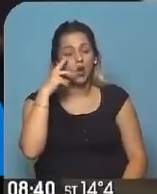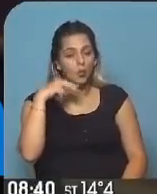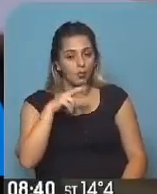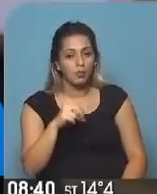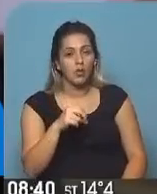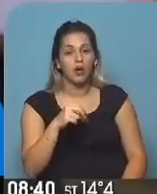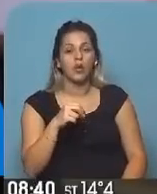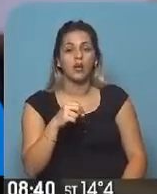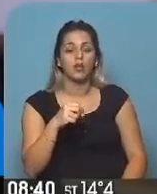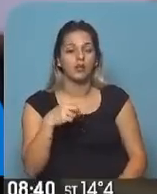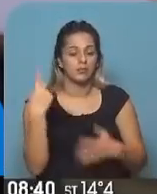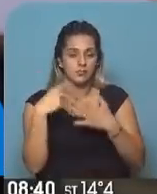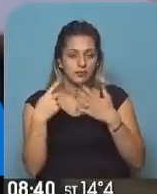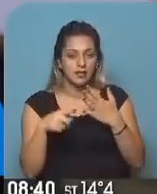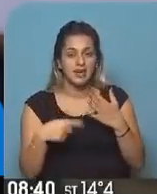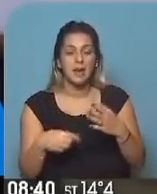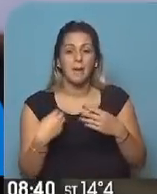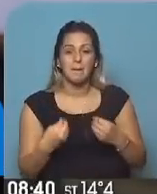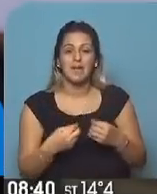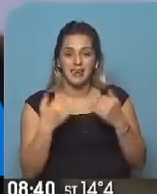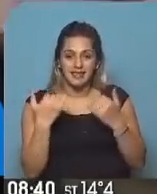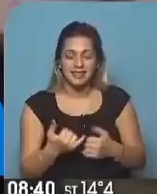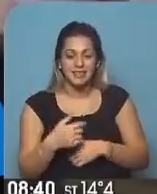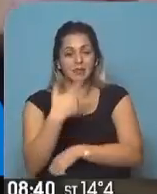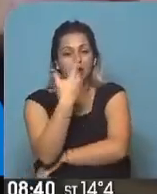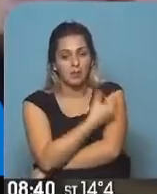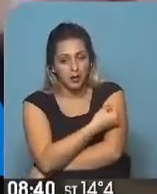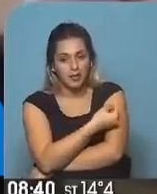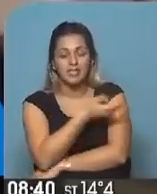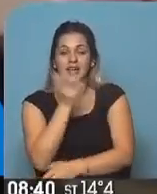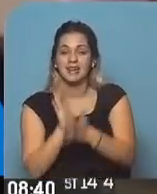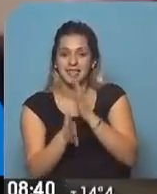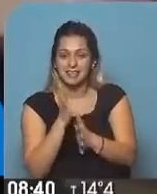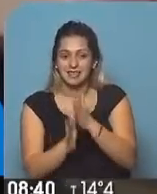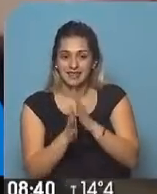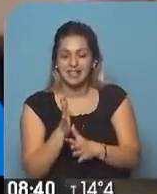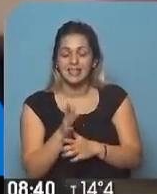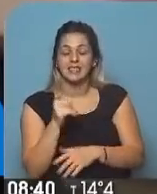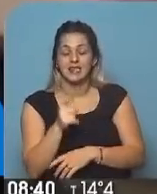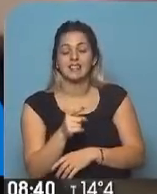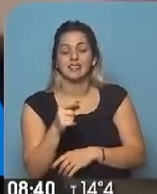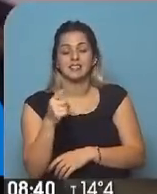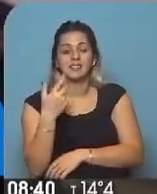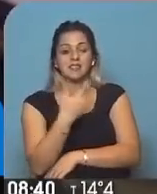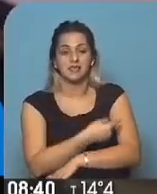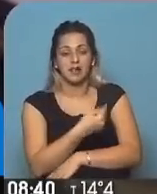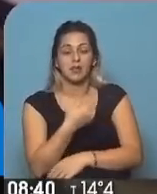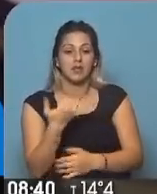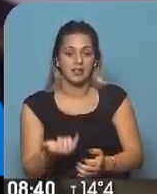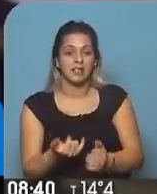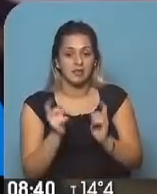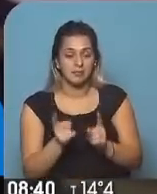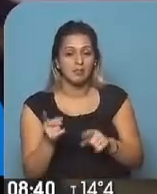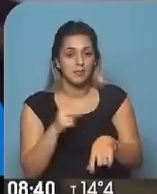Haemophilus influenzae, para las cuales tenemos vacunas gratuitas en el calendario nacional. Correcto. Y